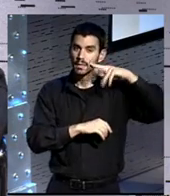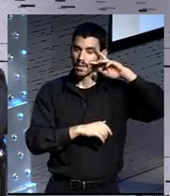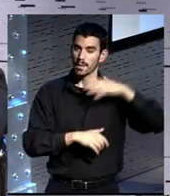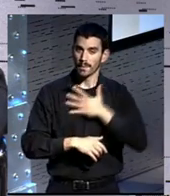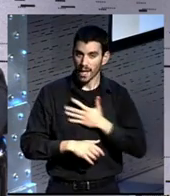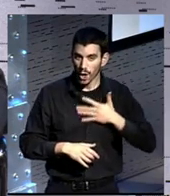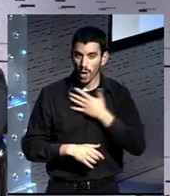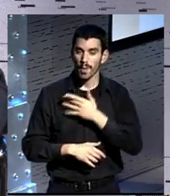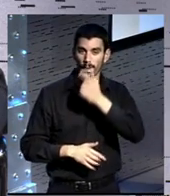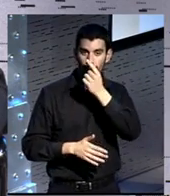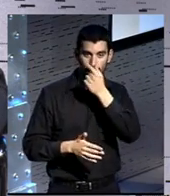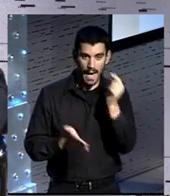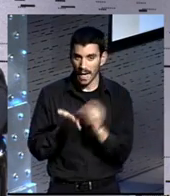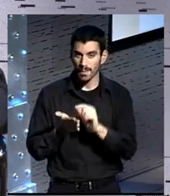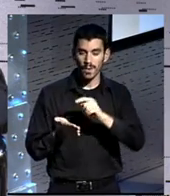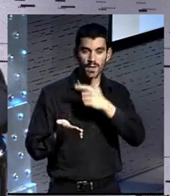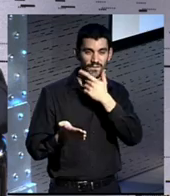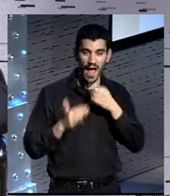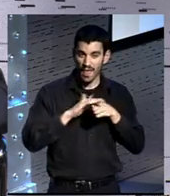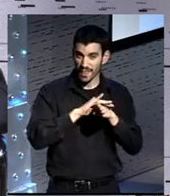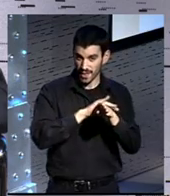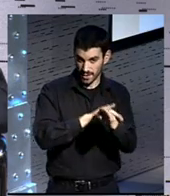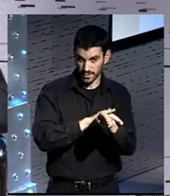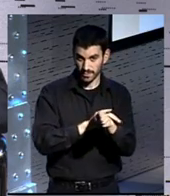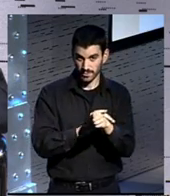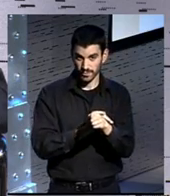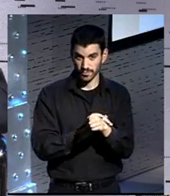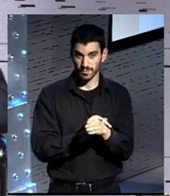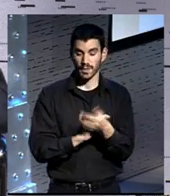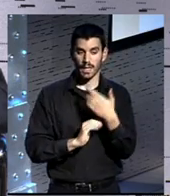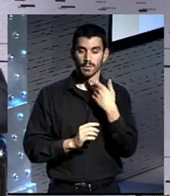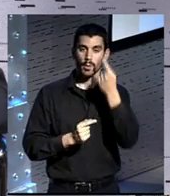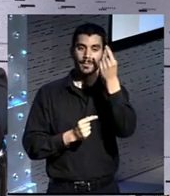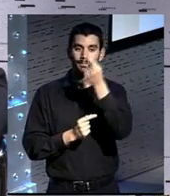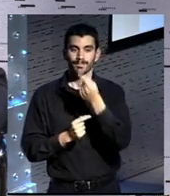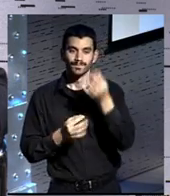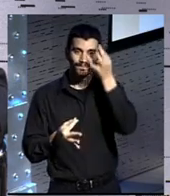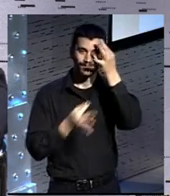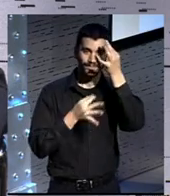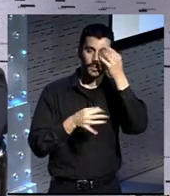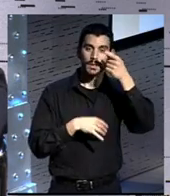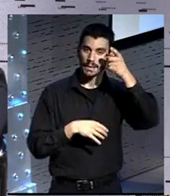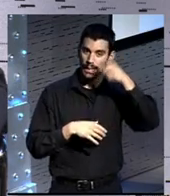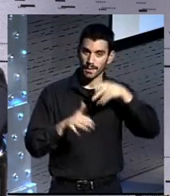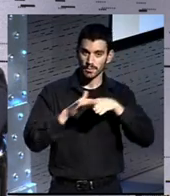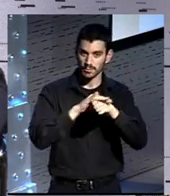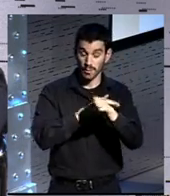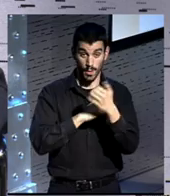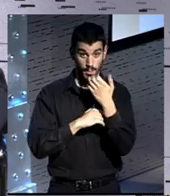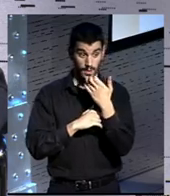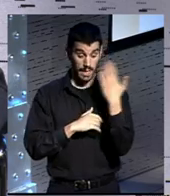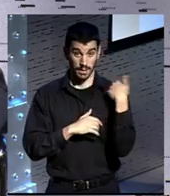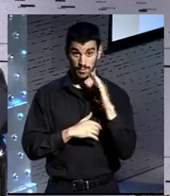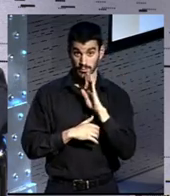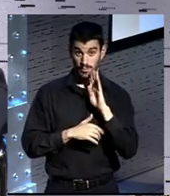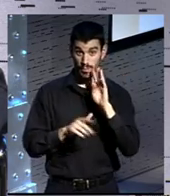solo en el mundo digital, sino también en el físico, pero sobre todo en el digital. Entonces, iniciativas, bueno, me he referido antes al portal Coin, creo que es